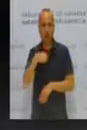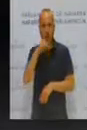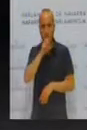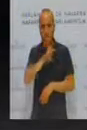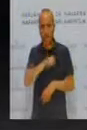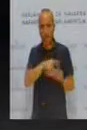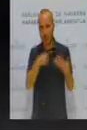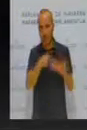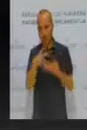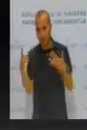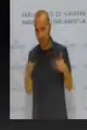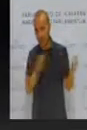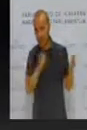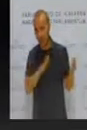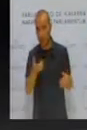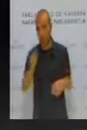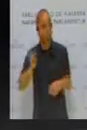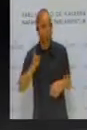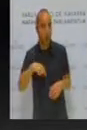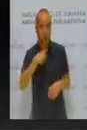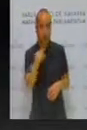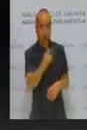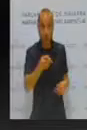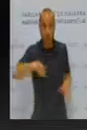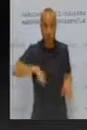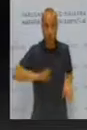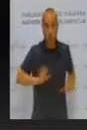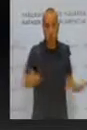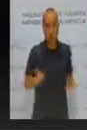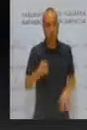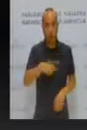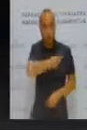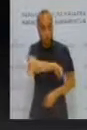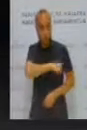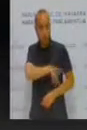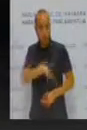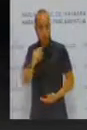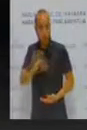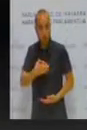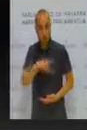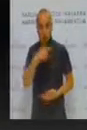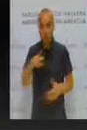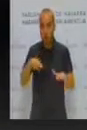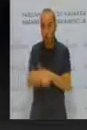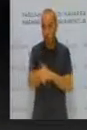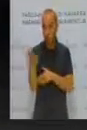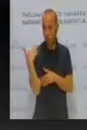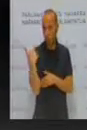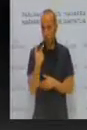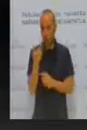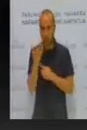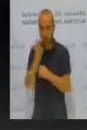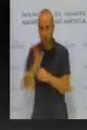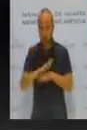es que no solamente lo dijimos nosotros, es que ustedes también lo confirmaron, porque ante los recursos de alzada que se tuvieron que presentar, ustedes tuvieron que